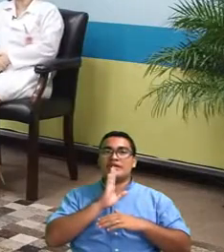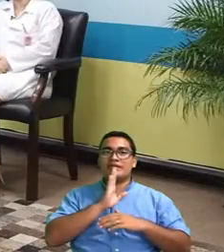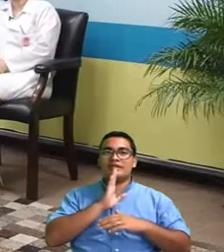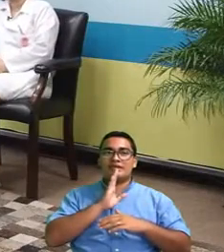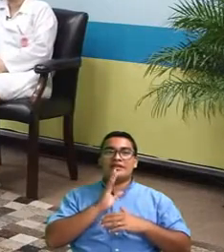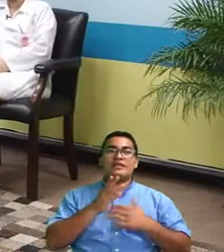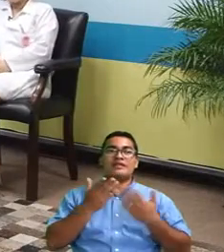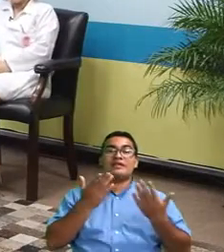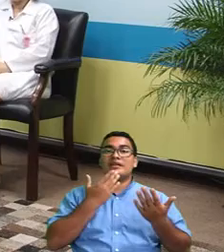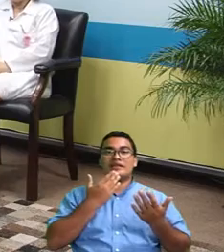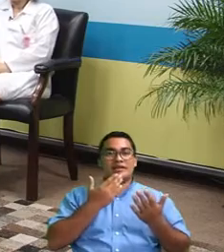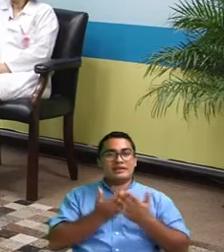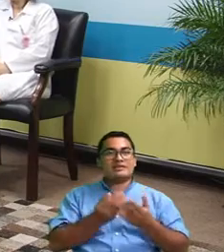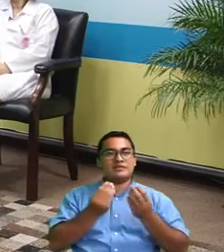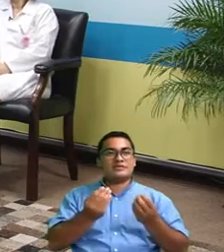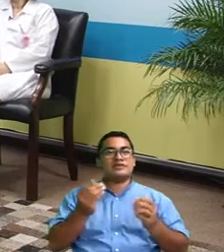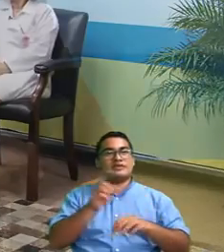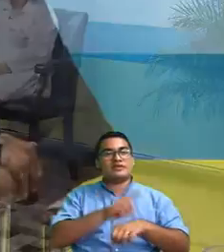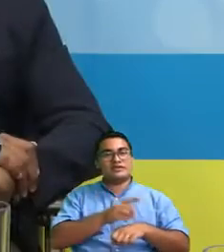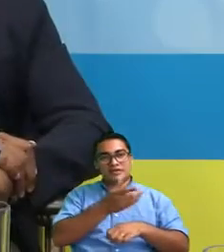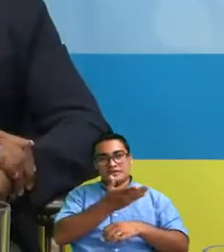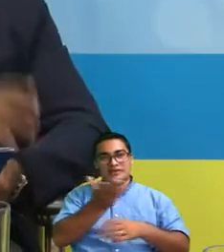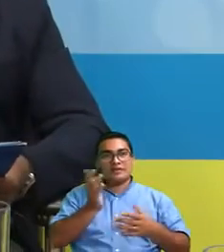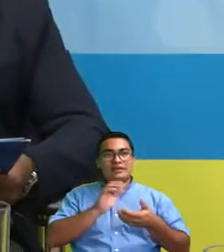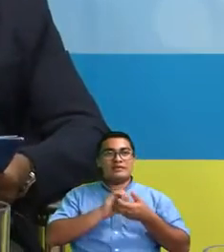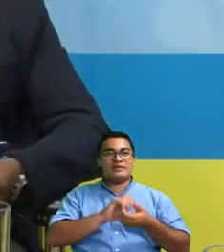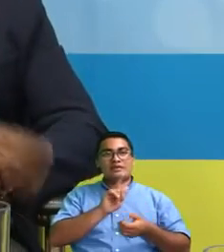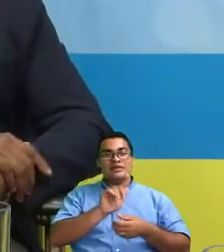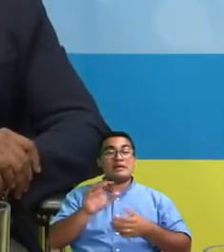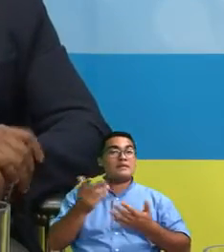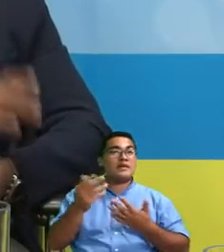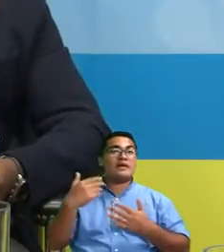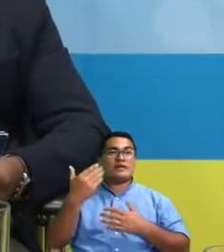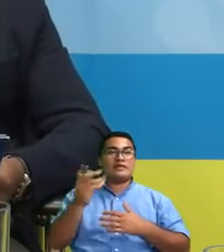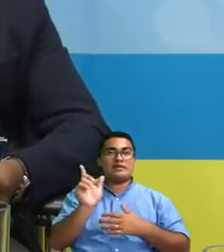actividad. Okay. Gracias, doctora. Gracias a usted, amigo televidente. Le esperamos el lunes a